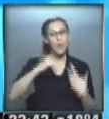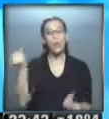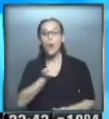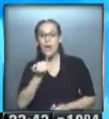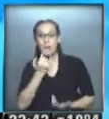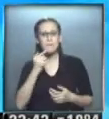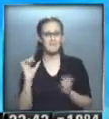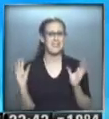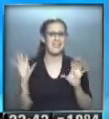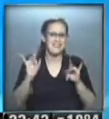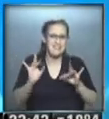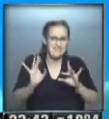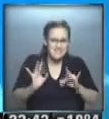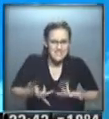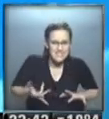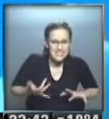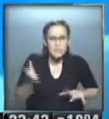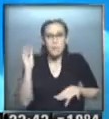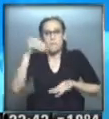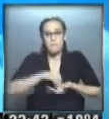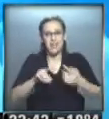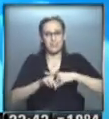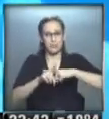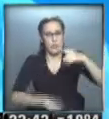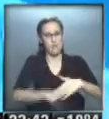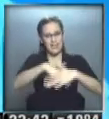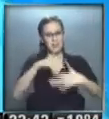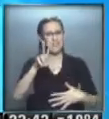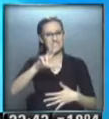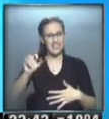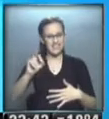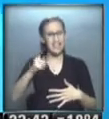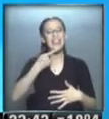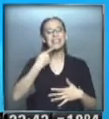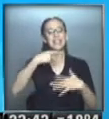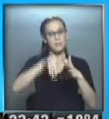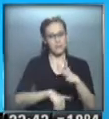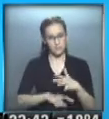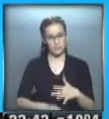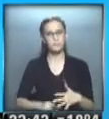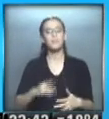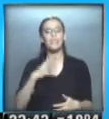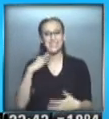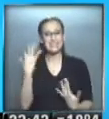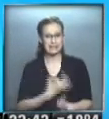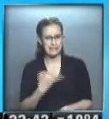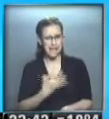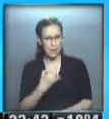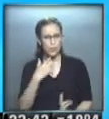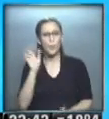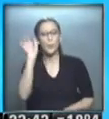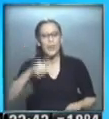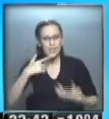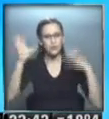empieza a complicar un poquito porque asciende la temperatura, la máxima llegará a 30 grados, 17 de mínima, y eso seguramente va a traer alguna